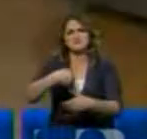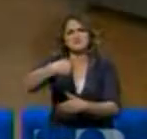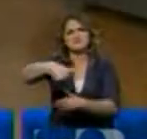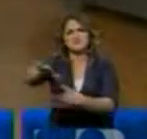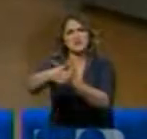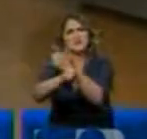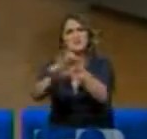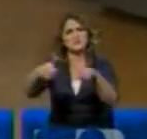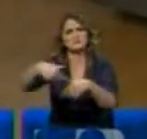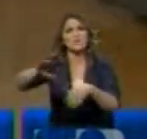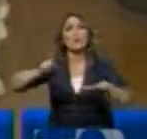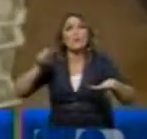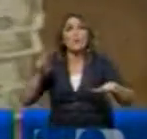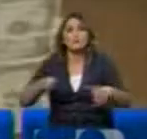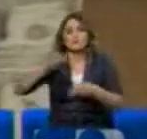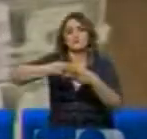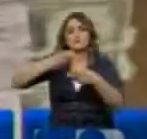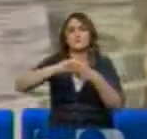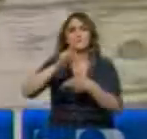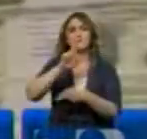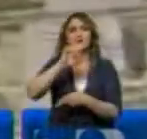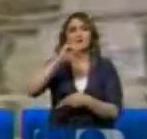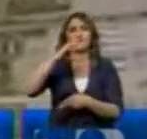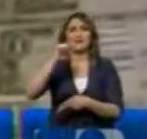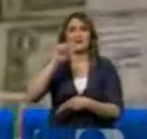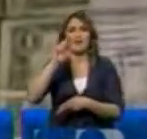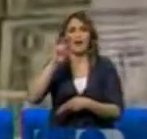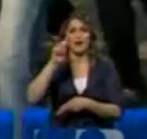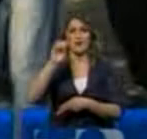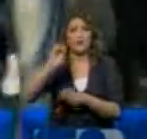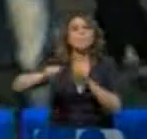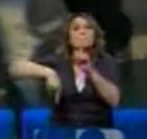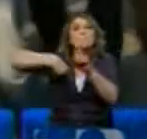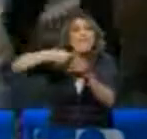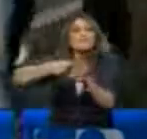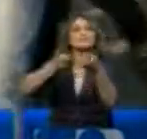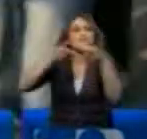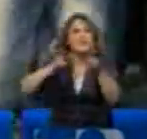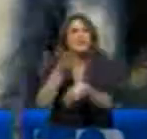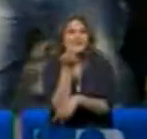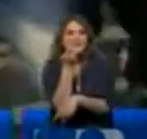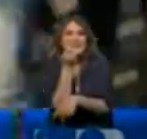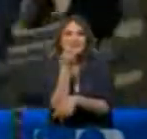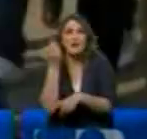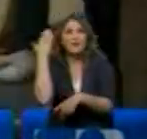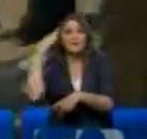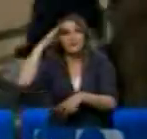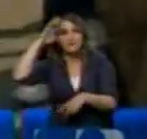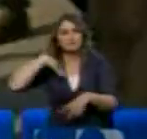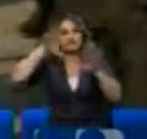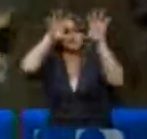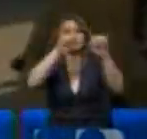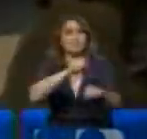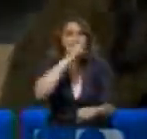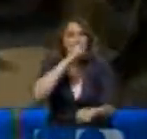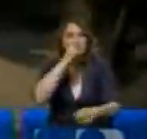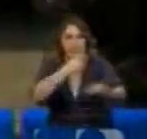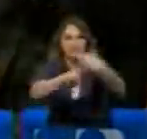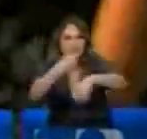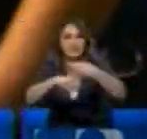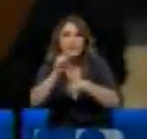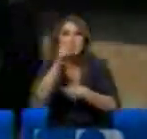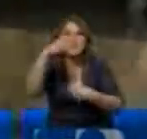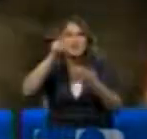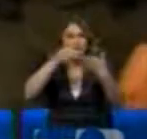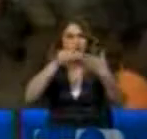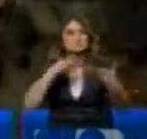quien además ordenó que se les devuelva todo el dinero incautado. 8 sujetos que fueron capturados por diferentes delitos tras un operativo en el